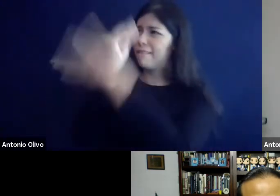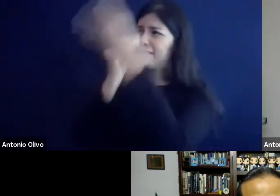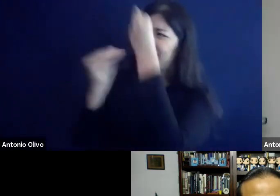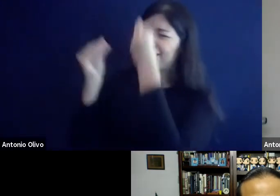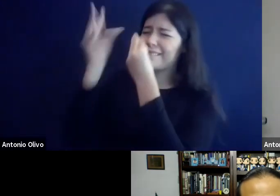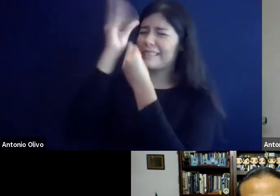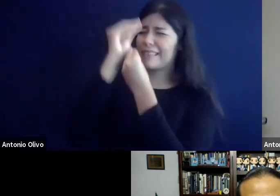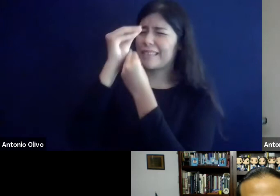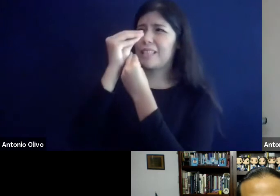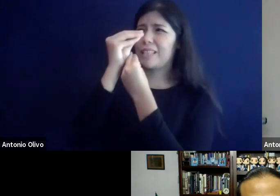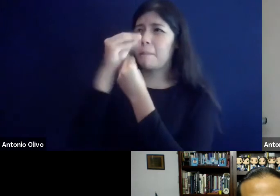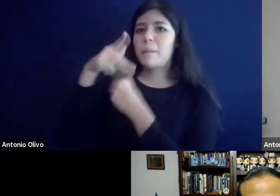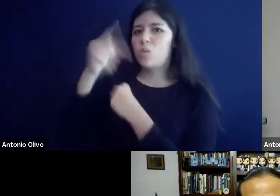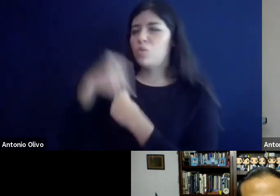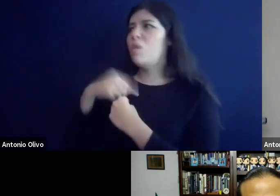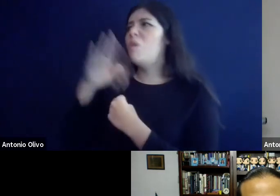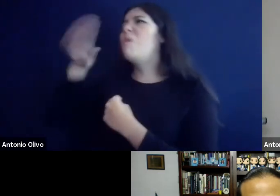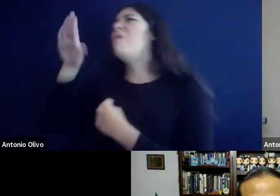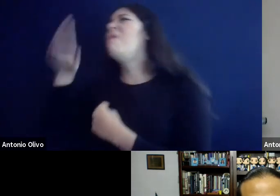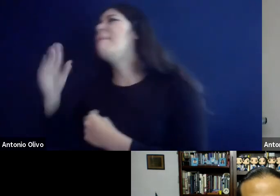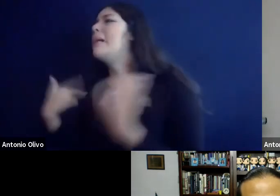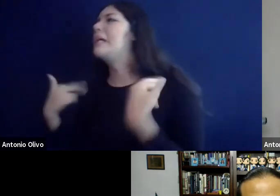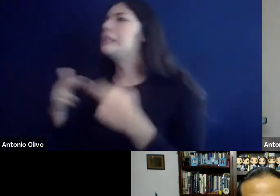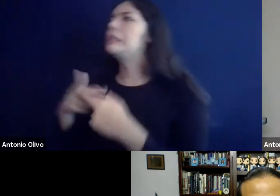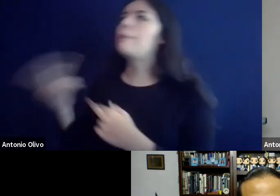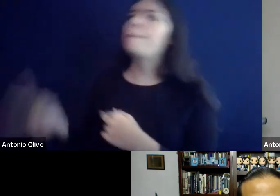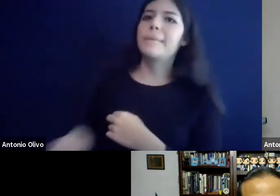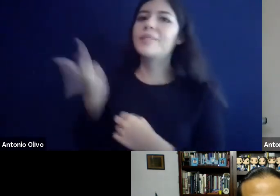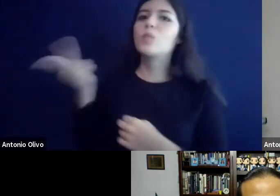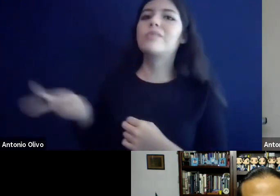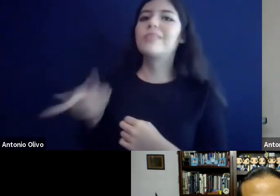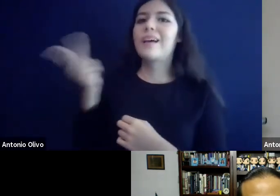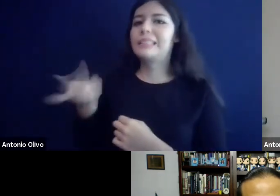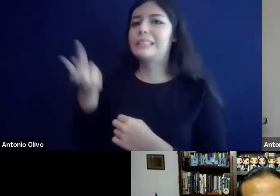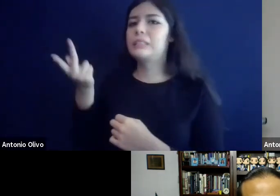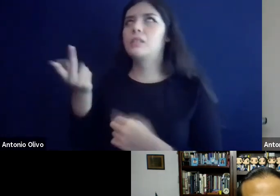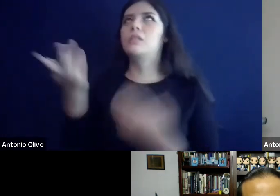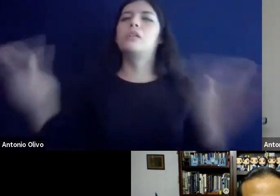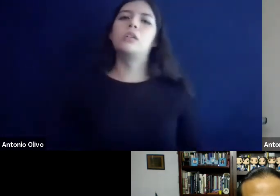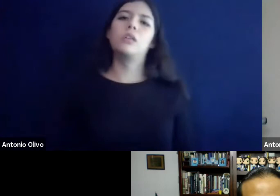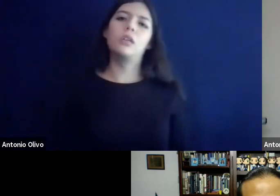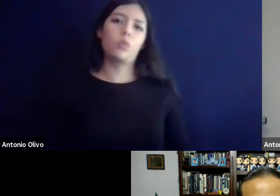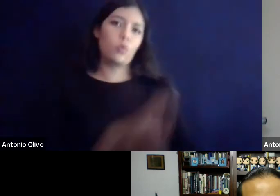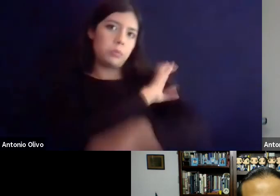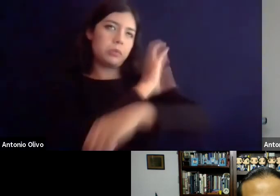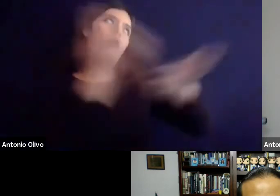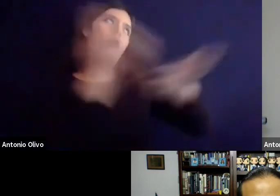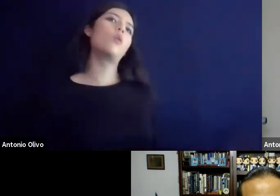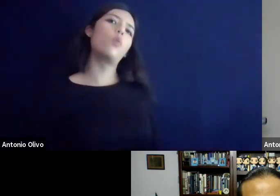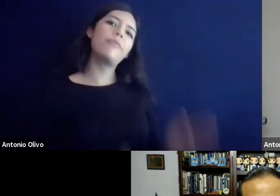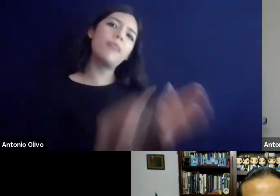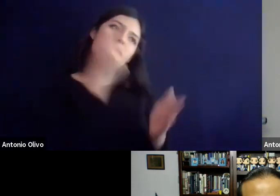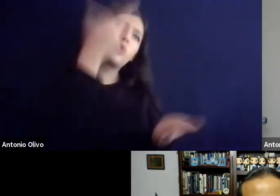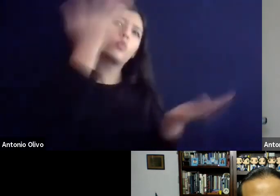Y dices, ay, nadie se quiere juntar con Olivo, güey, ¿no? Entonces, de repente... Y lo quieres ser investigador y vas con